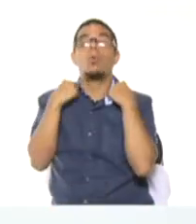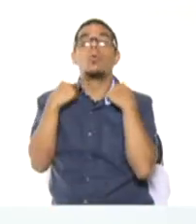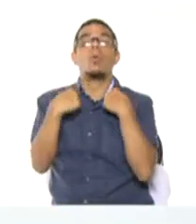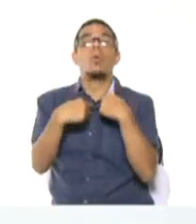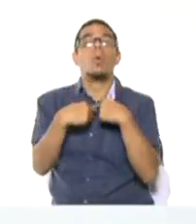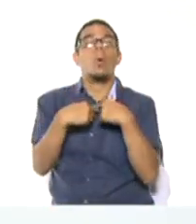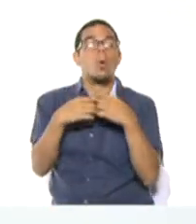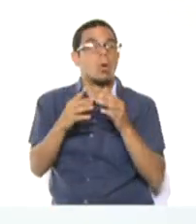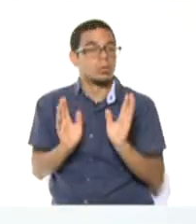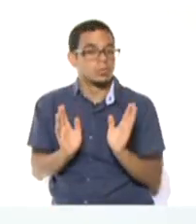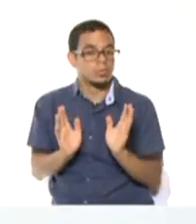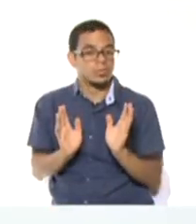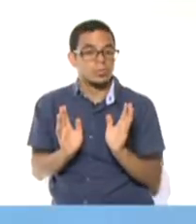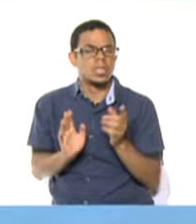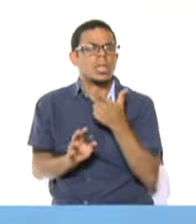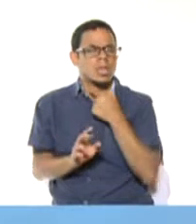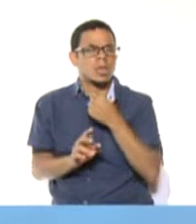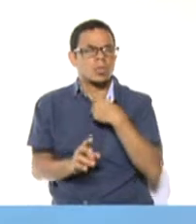¿Les gusta?